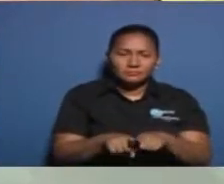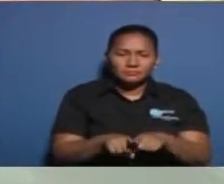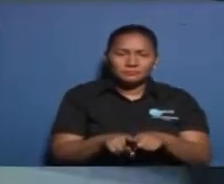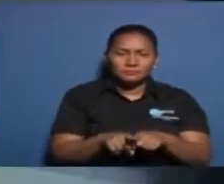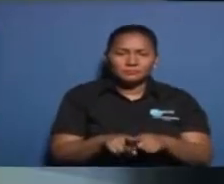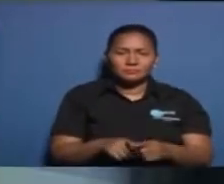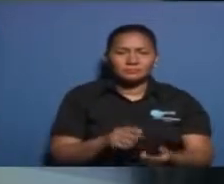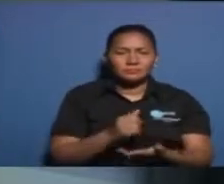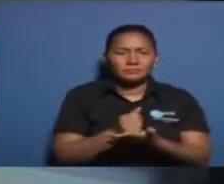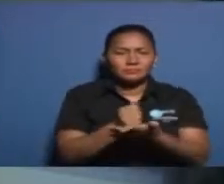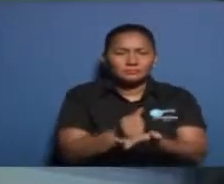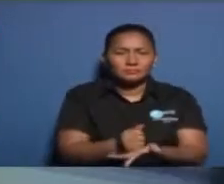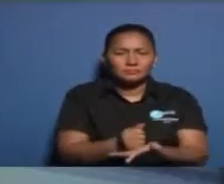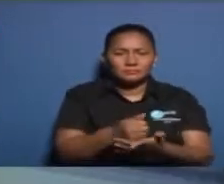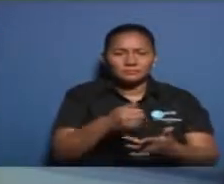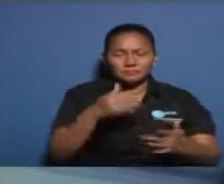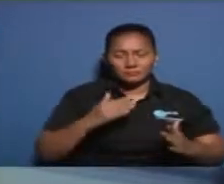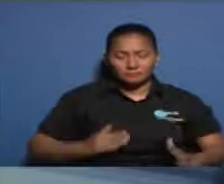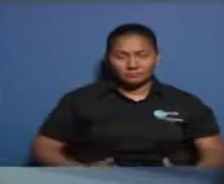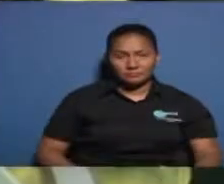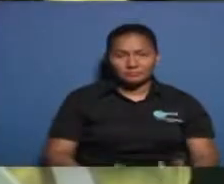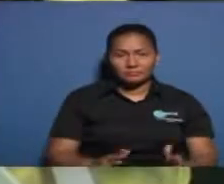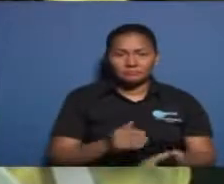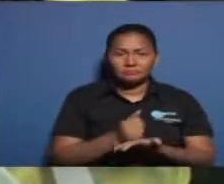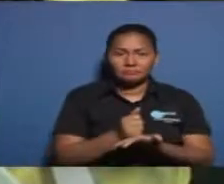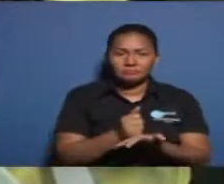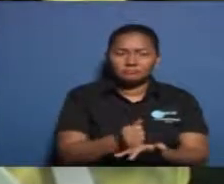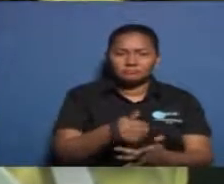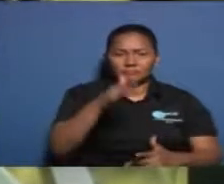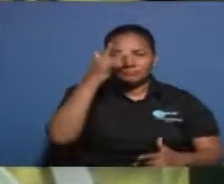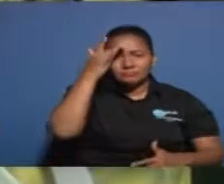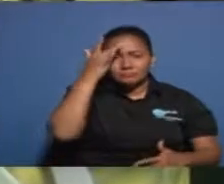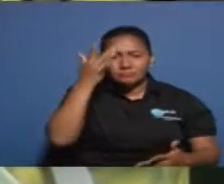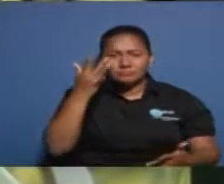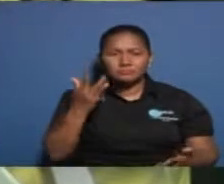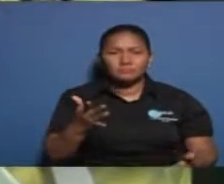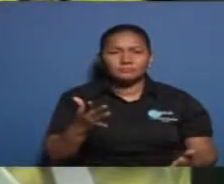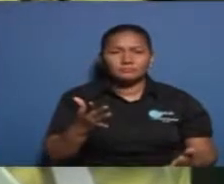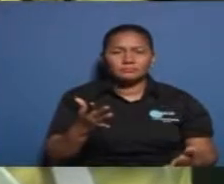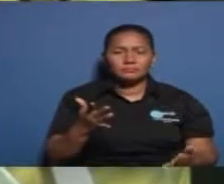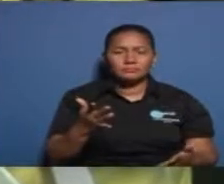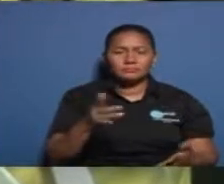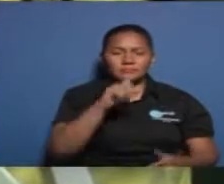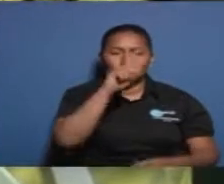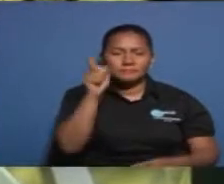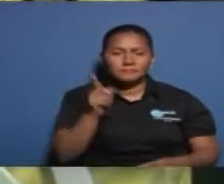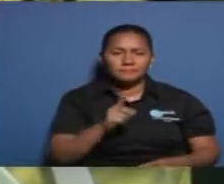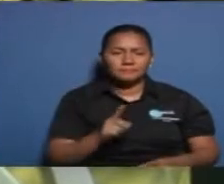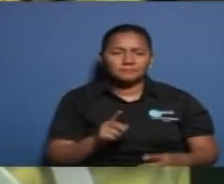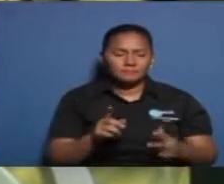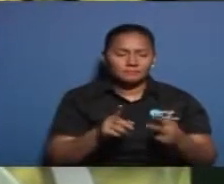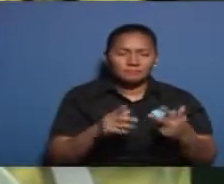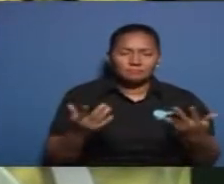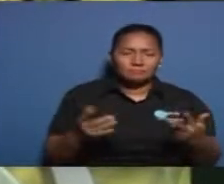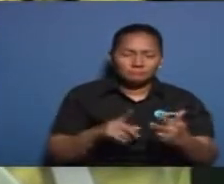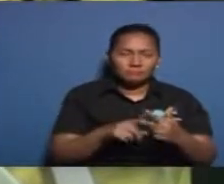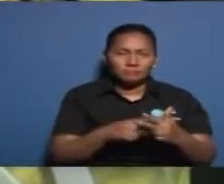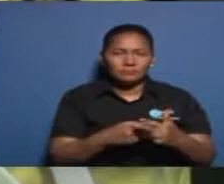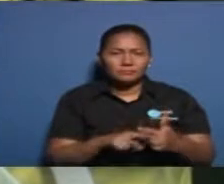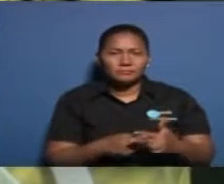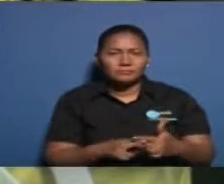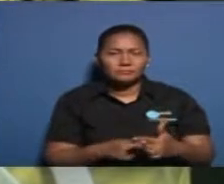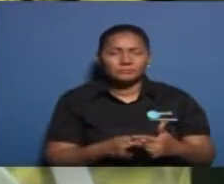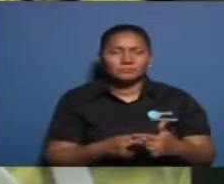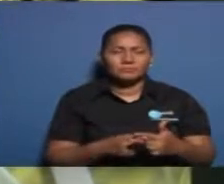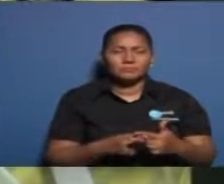atender abuela entonces la pregunta que surge aquí es cómo empezamos nosotros como sociedad a cambiar estas y más bien a cambiar eso de que